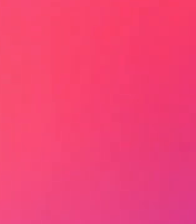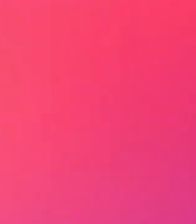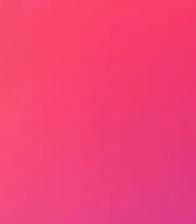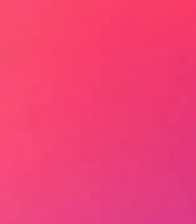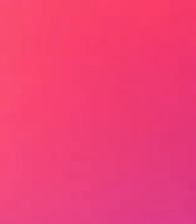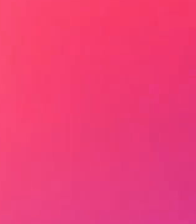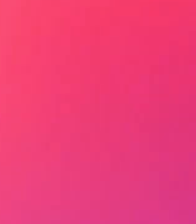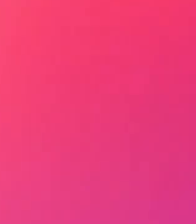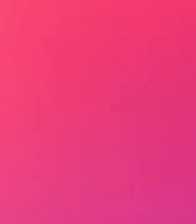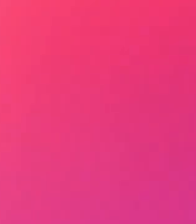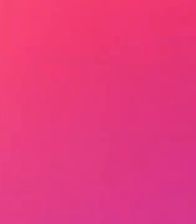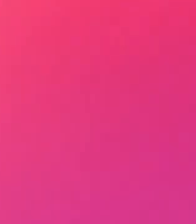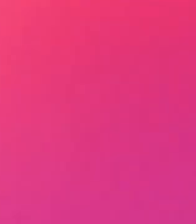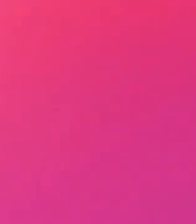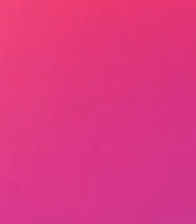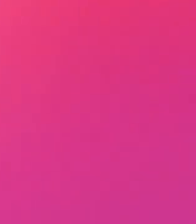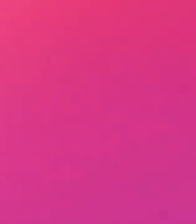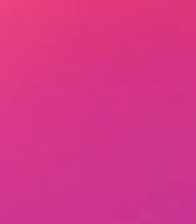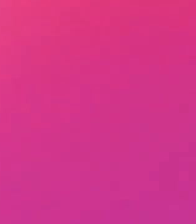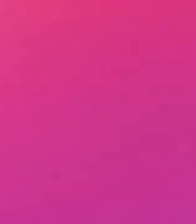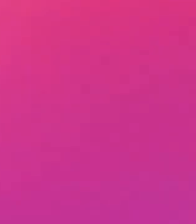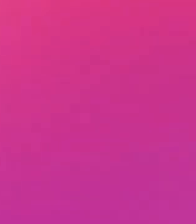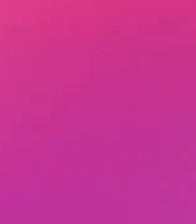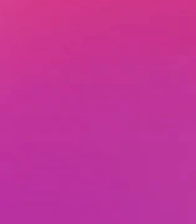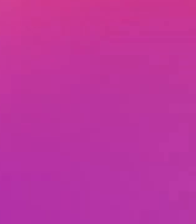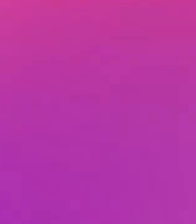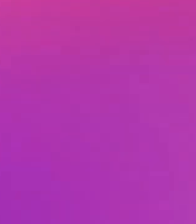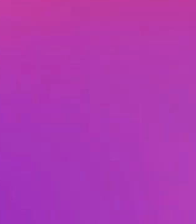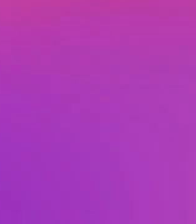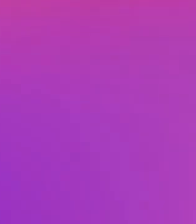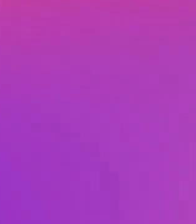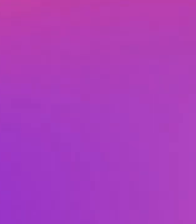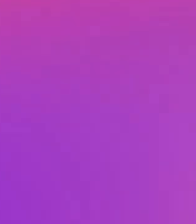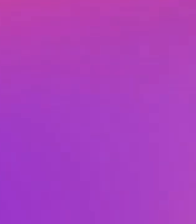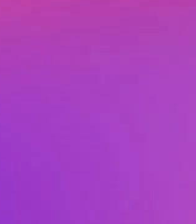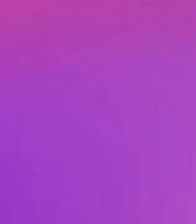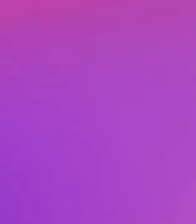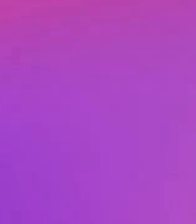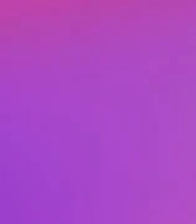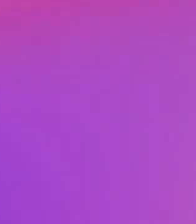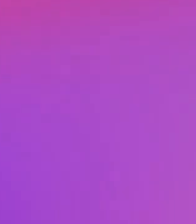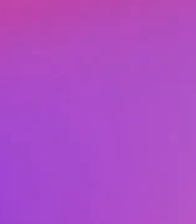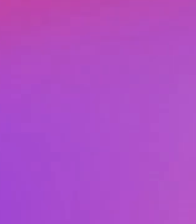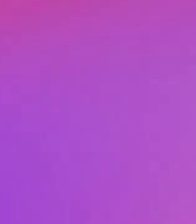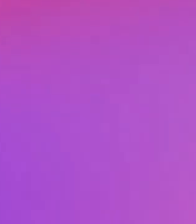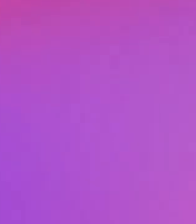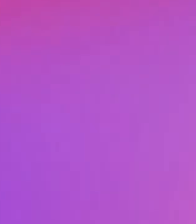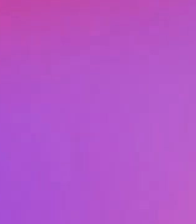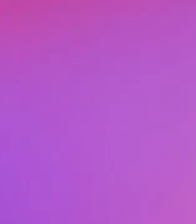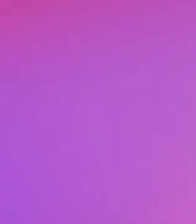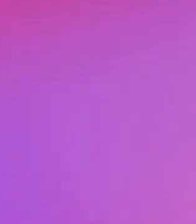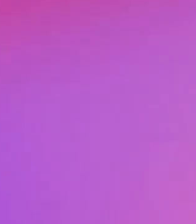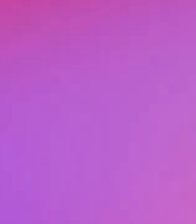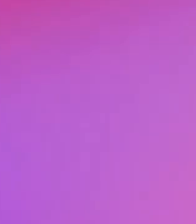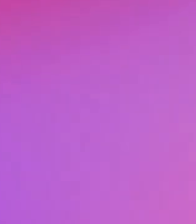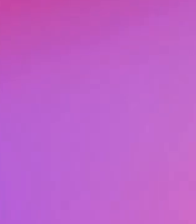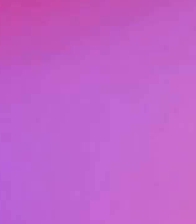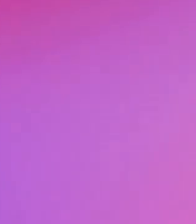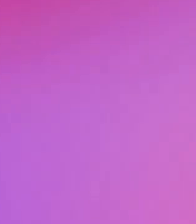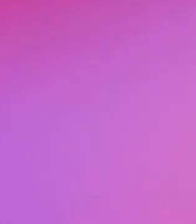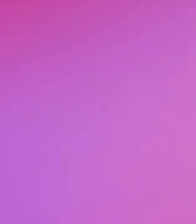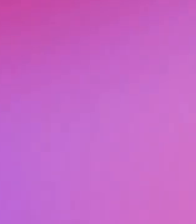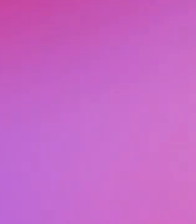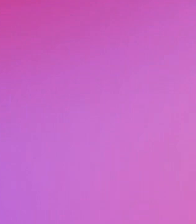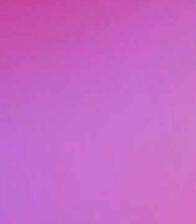Es correcto, el número de átomos de cada elemento que conforma el compuesto. Maestra, pero existen los iones.